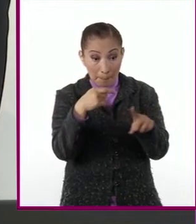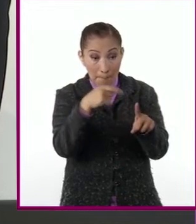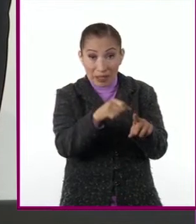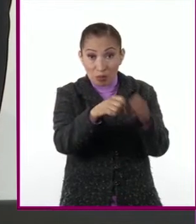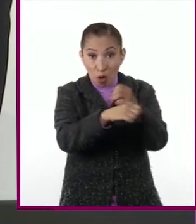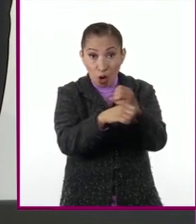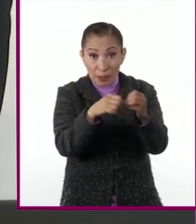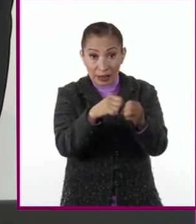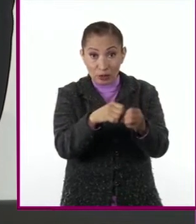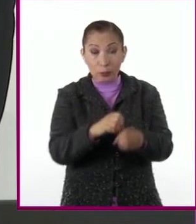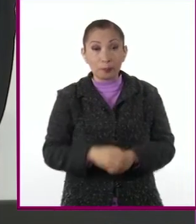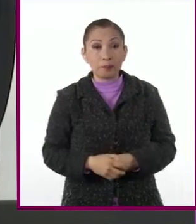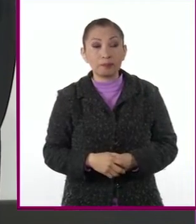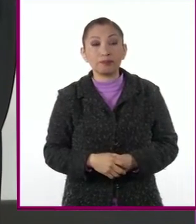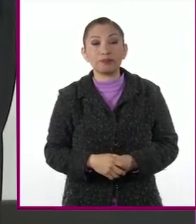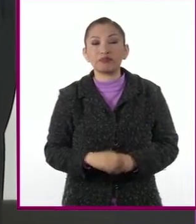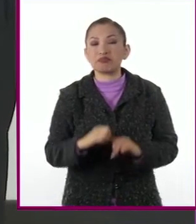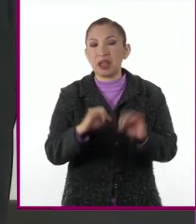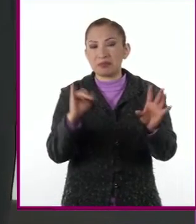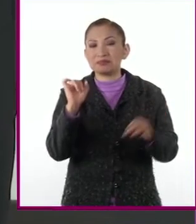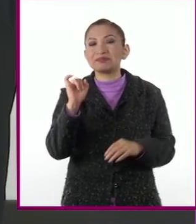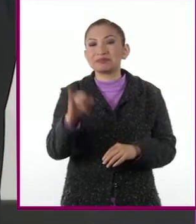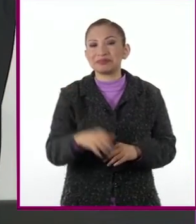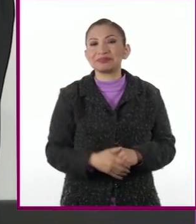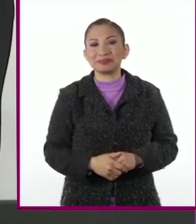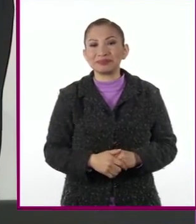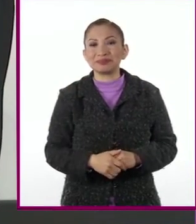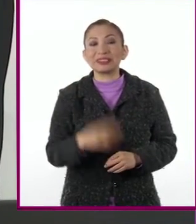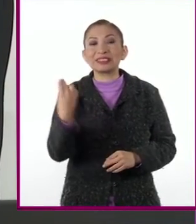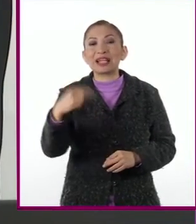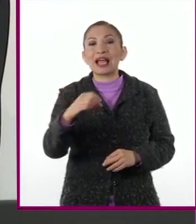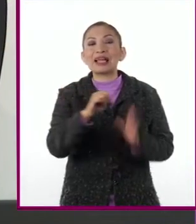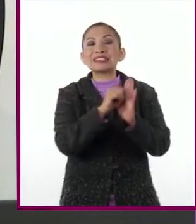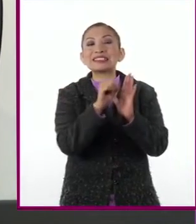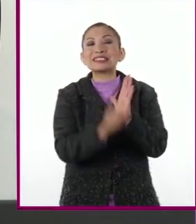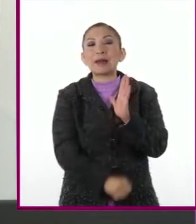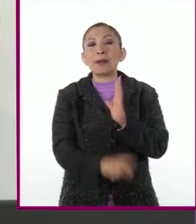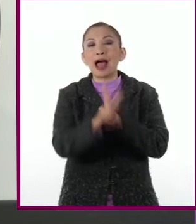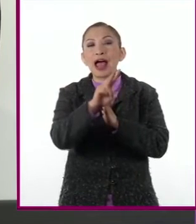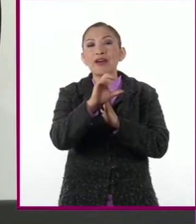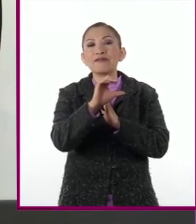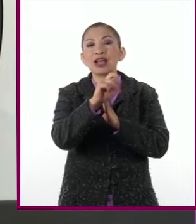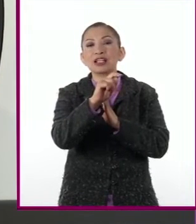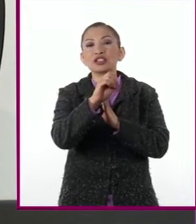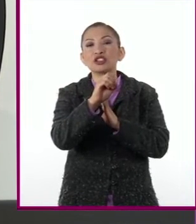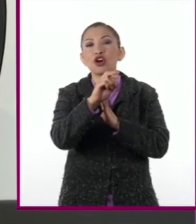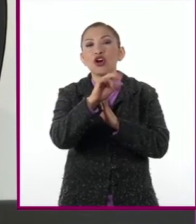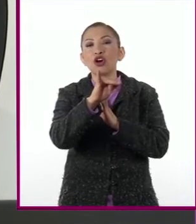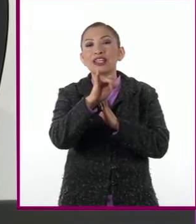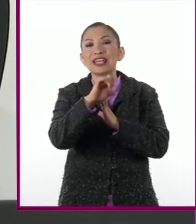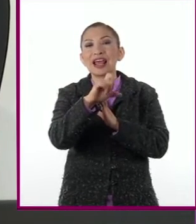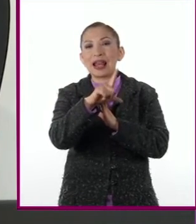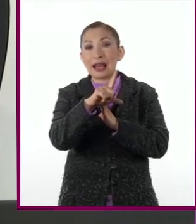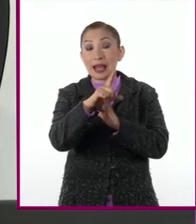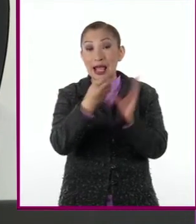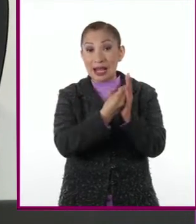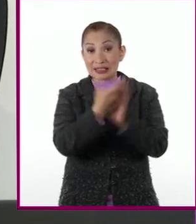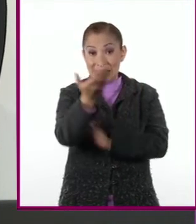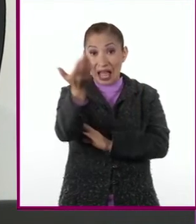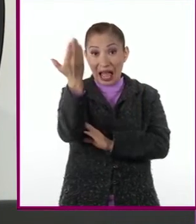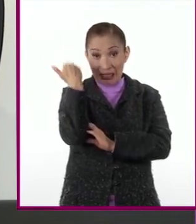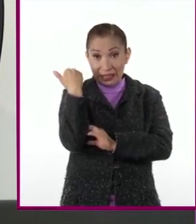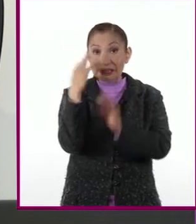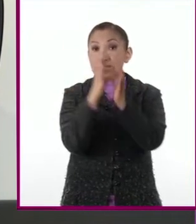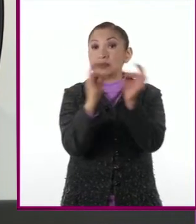un objeto? Claro. Se llama sistema vectorial. En clases anteriores